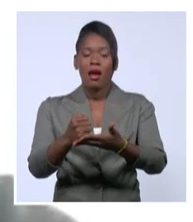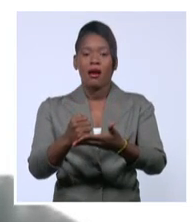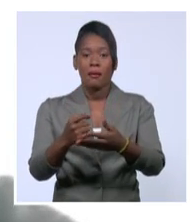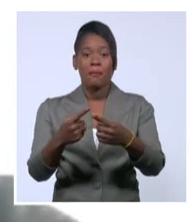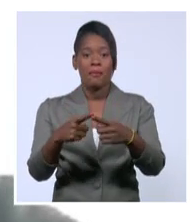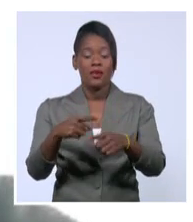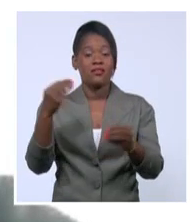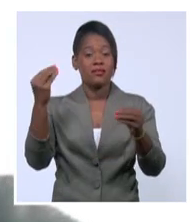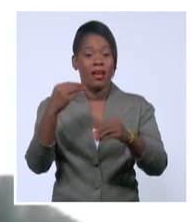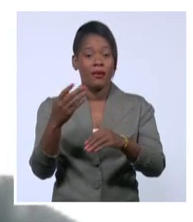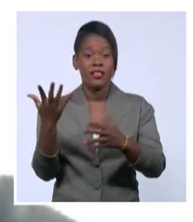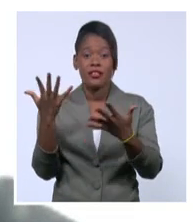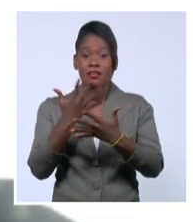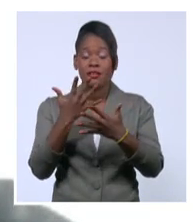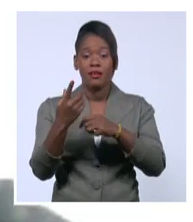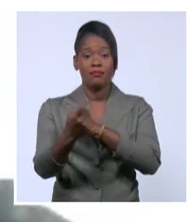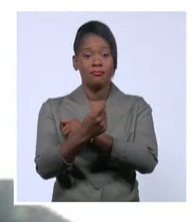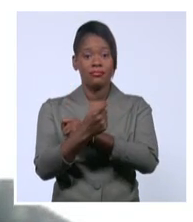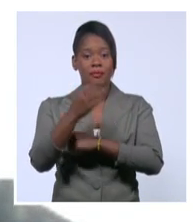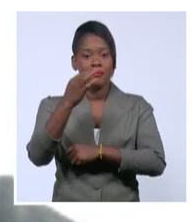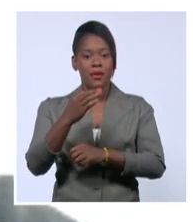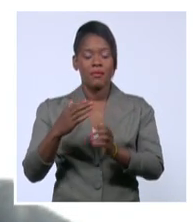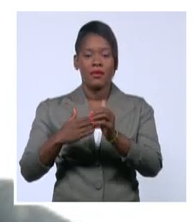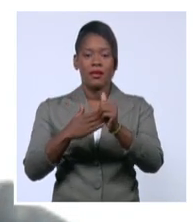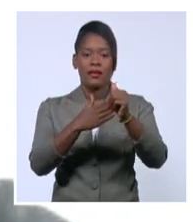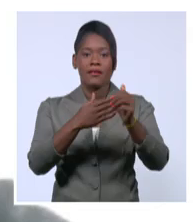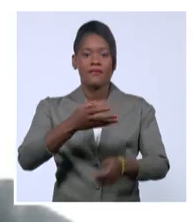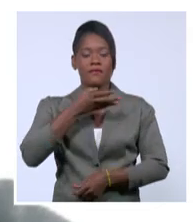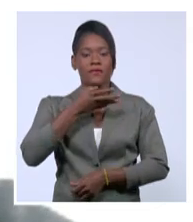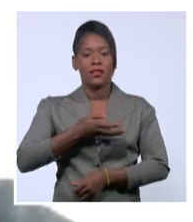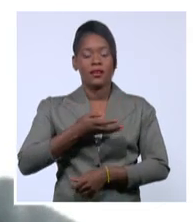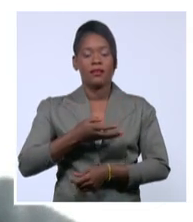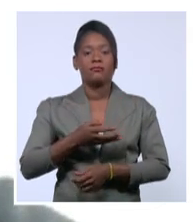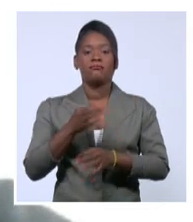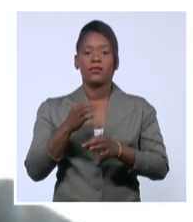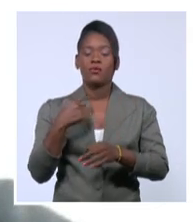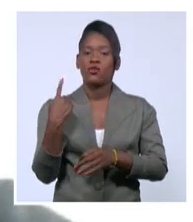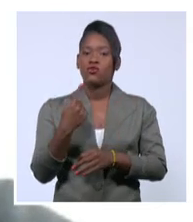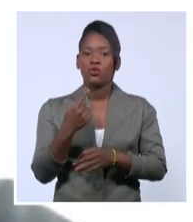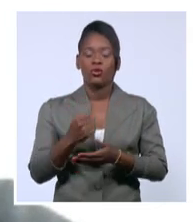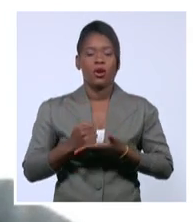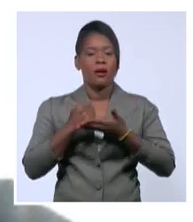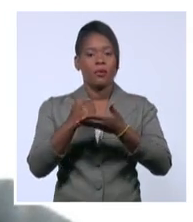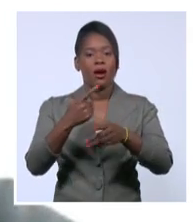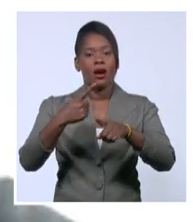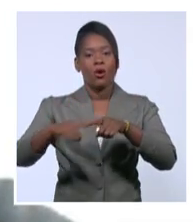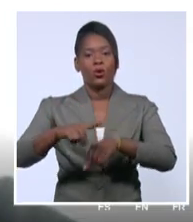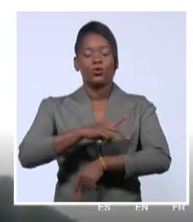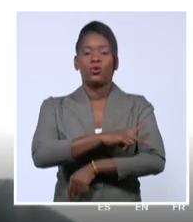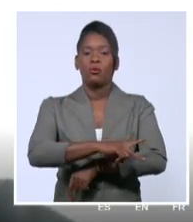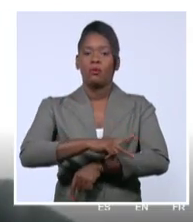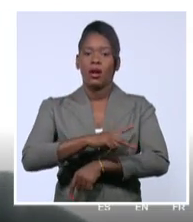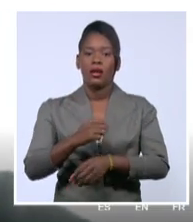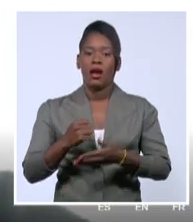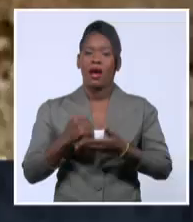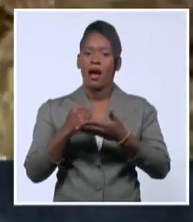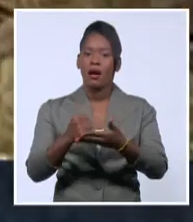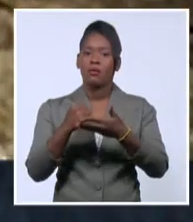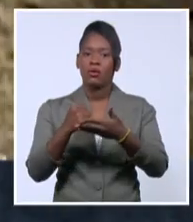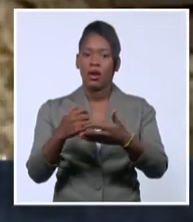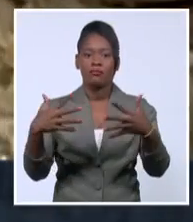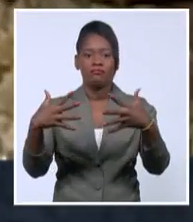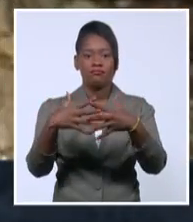faro en cada accionar, en cada avanzar político desde las distintas trincheras de la humanidad.